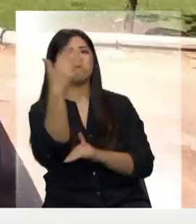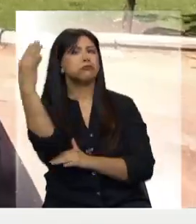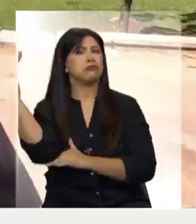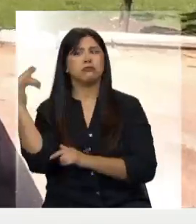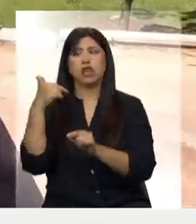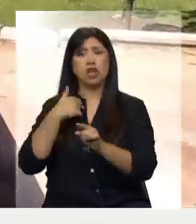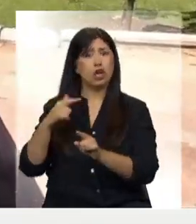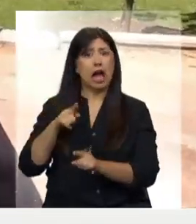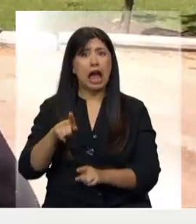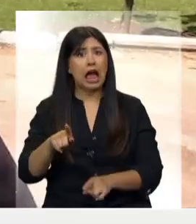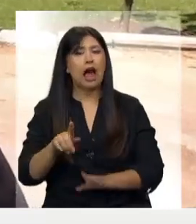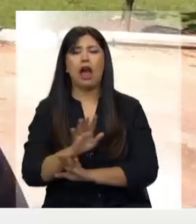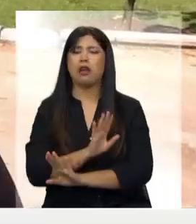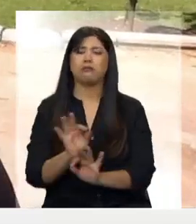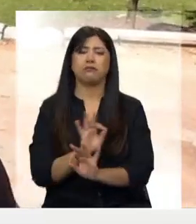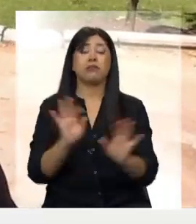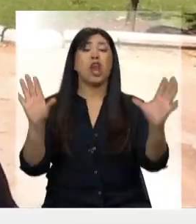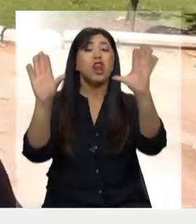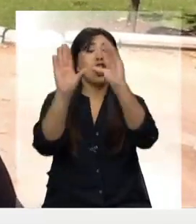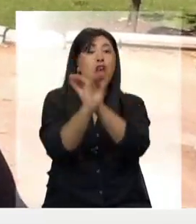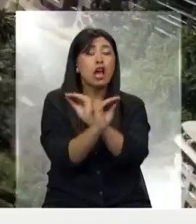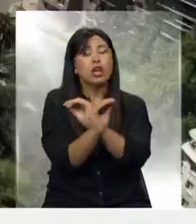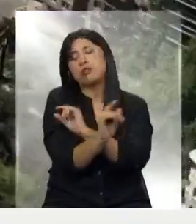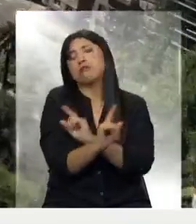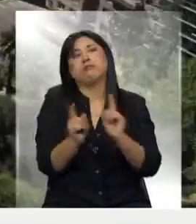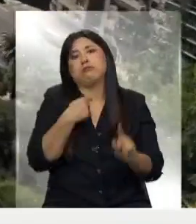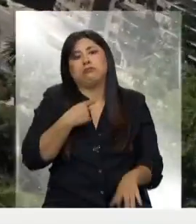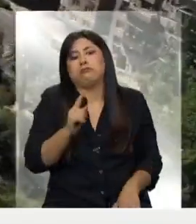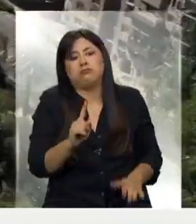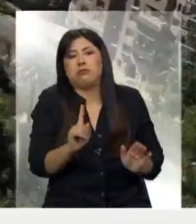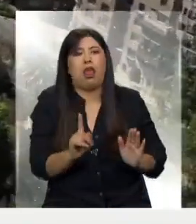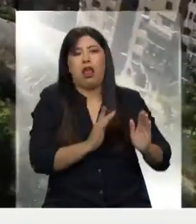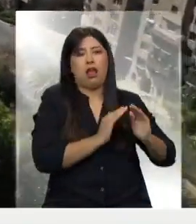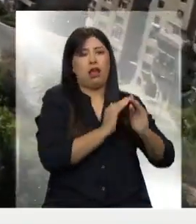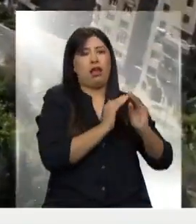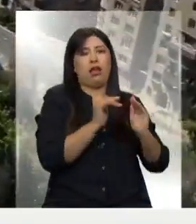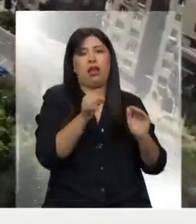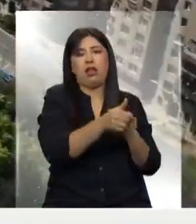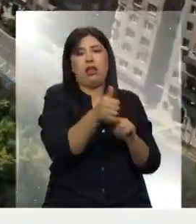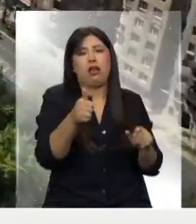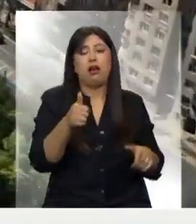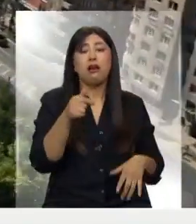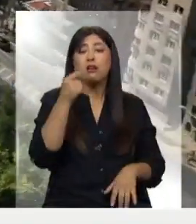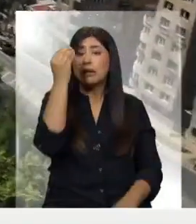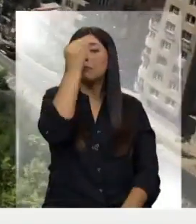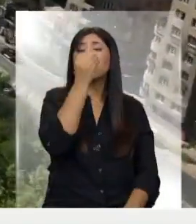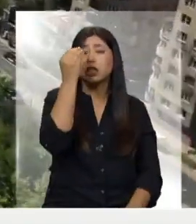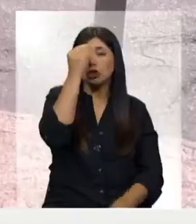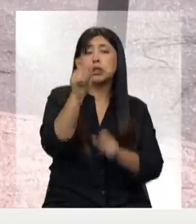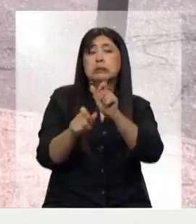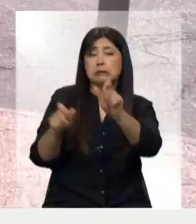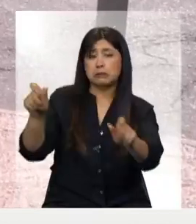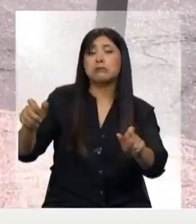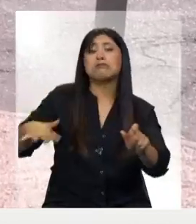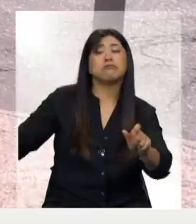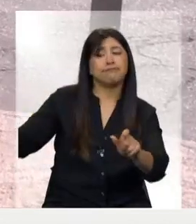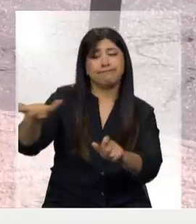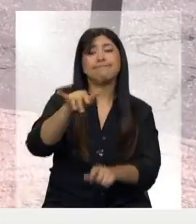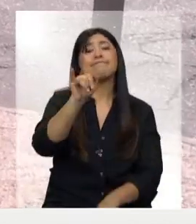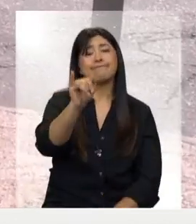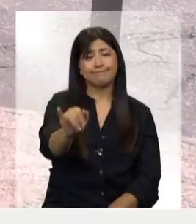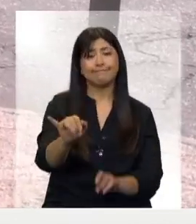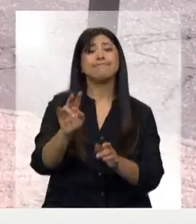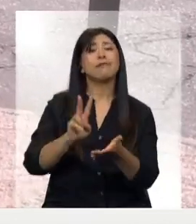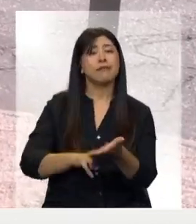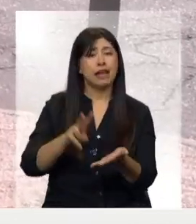noche porque hay demasiado robo, sobre todo esos motorizados. Sí, la gente está muy preocupada, eso sí.